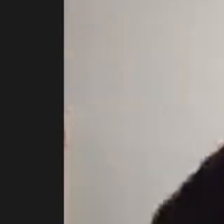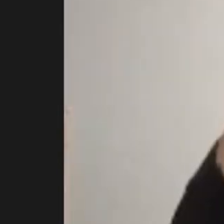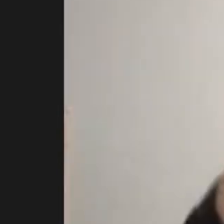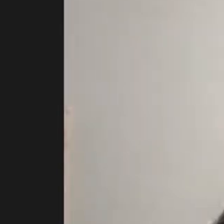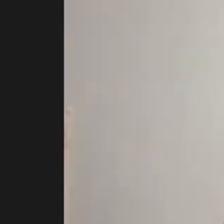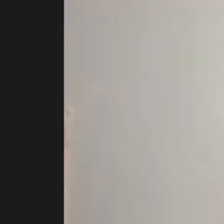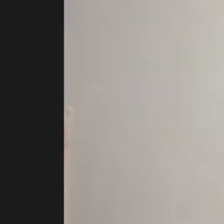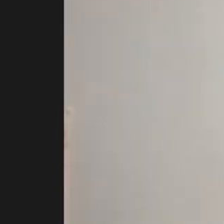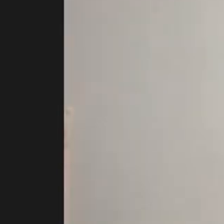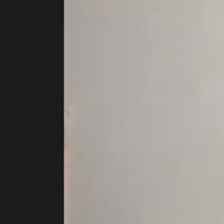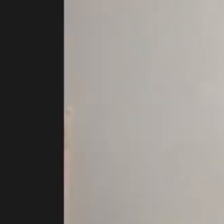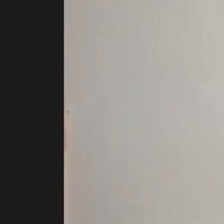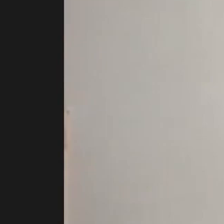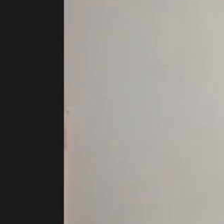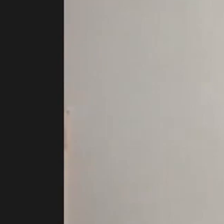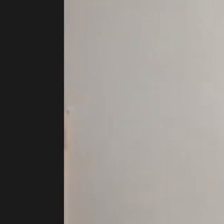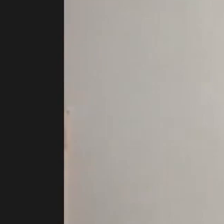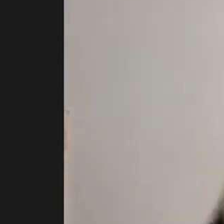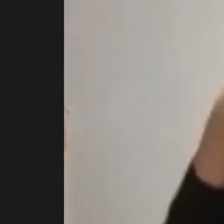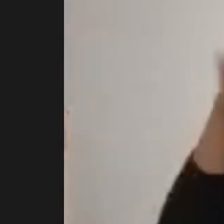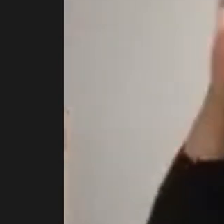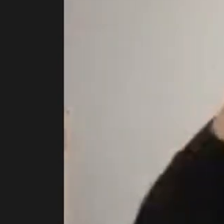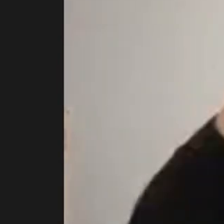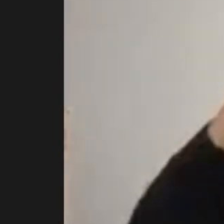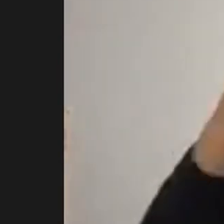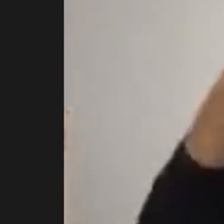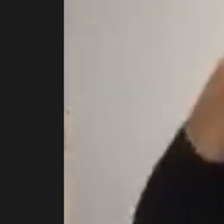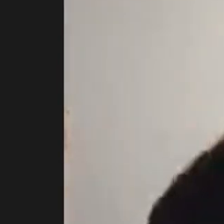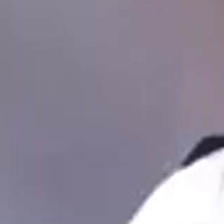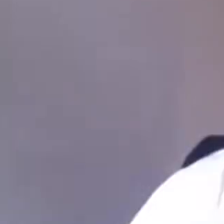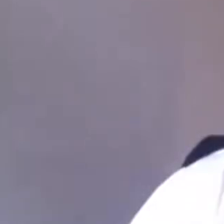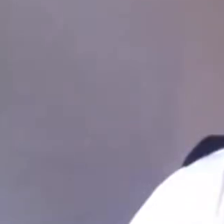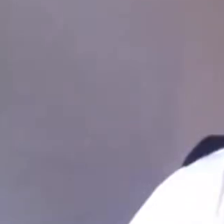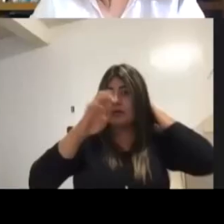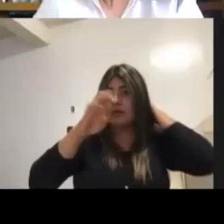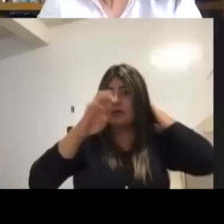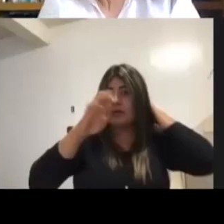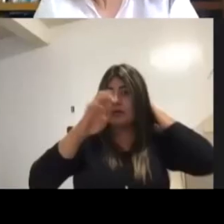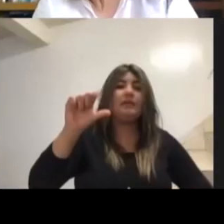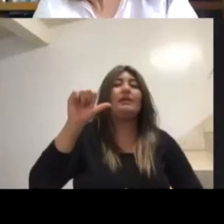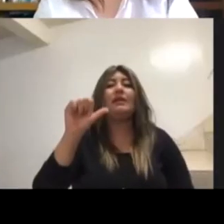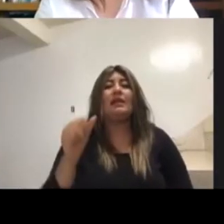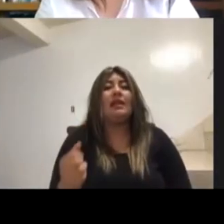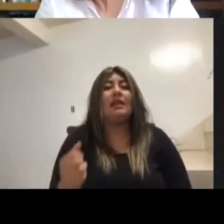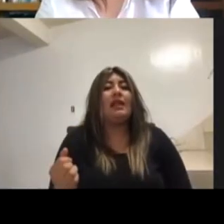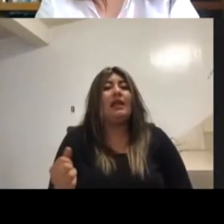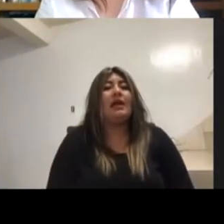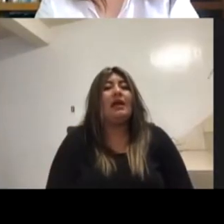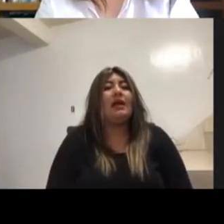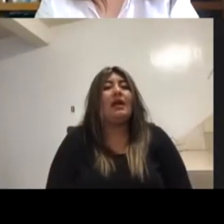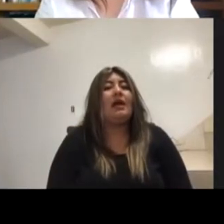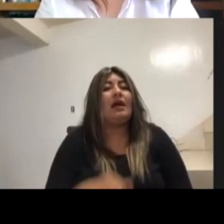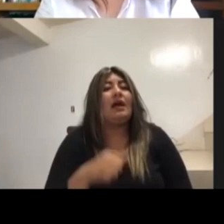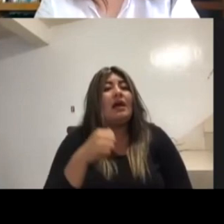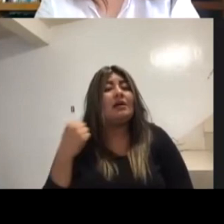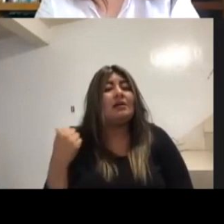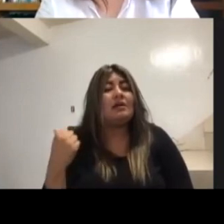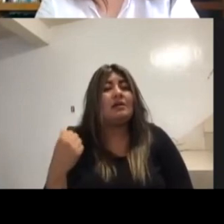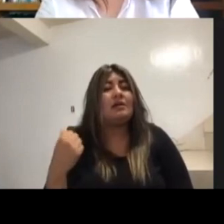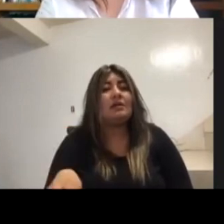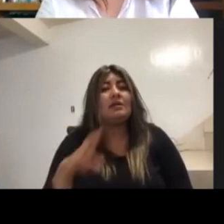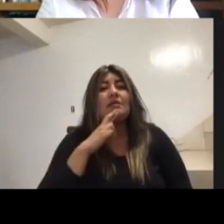Vamos a escuchar a Gabriela Tamés antes de después hacer otra ronda para ir respondiendo